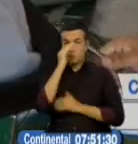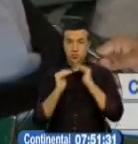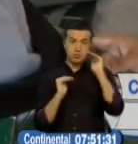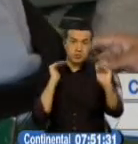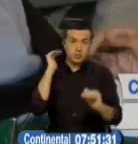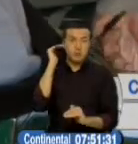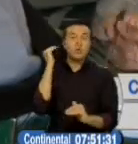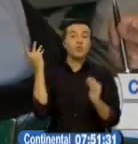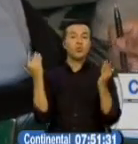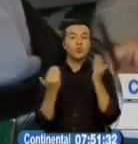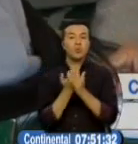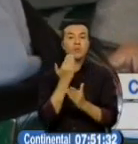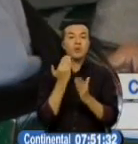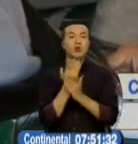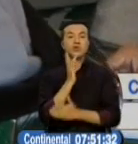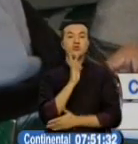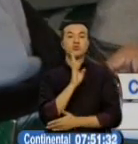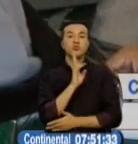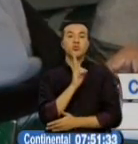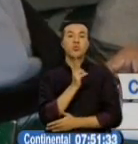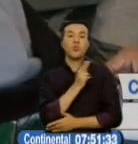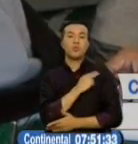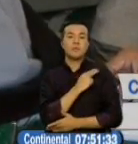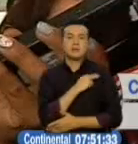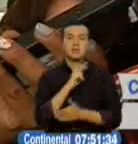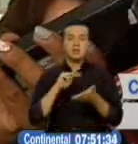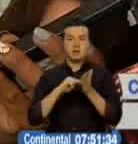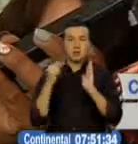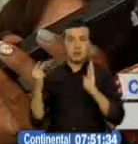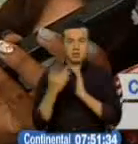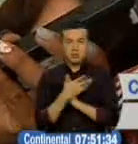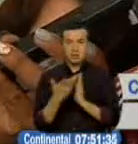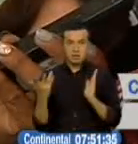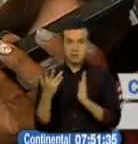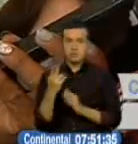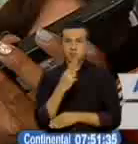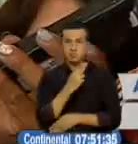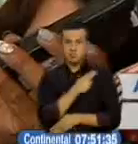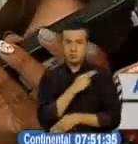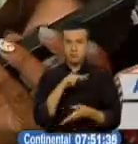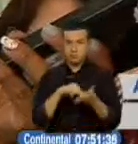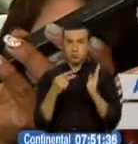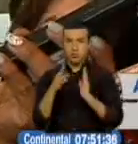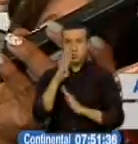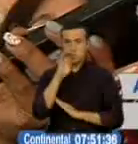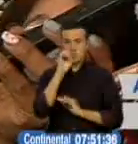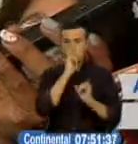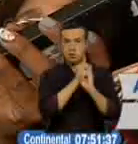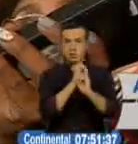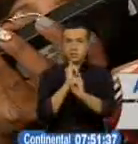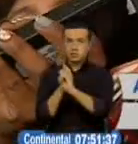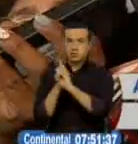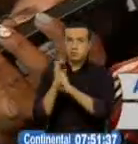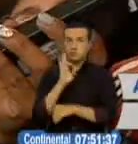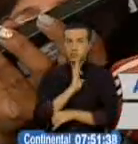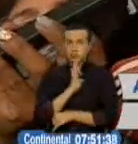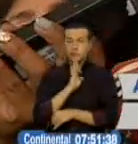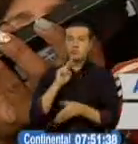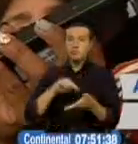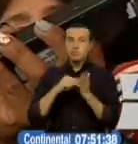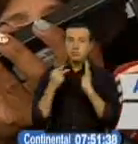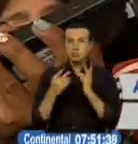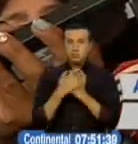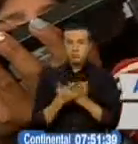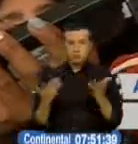será la creación de las universidades tecnológicas. Se trata de construir 40 instituciones técnicas y